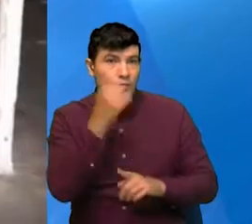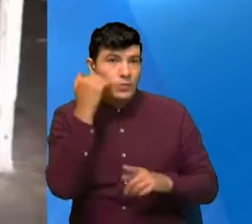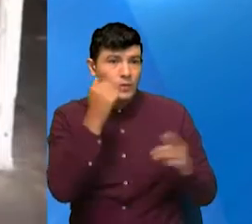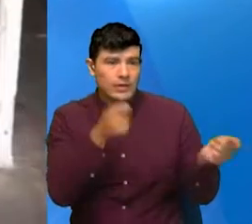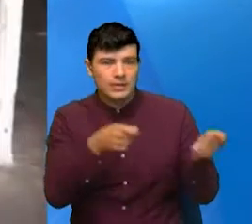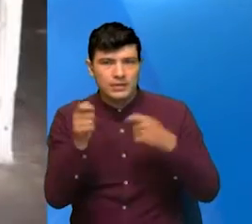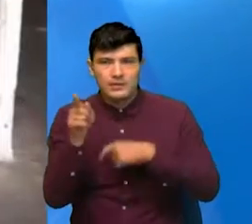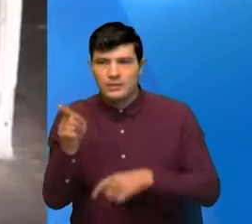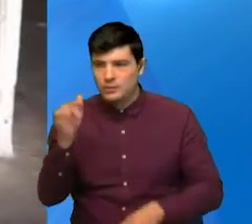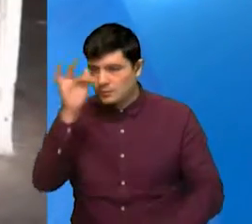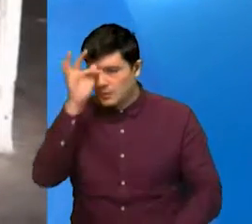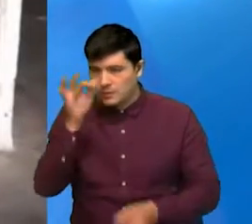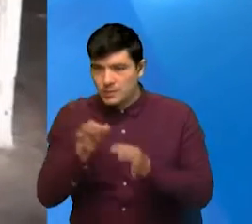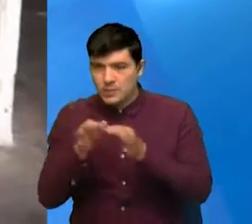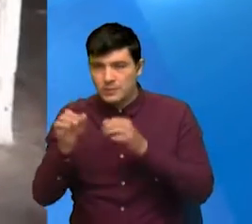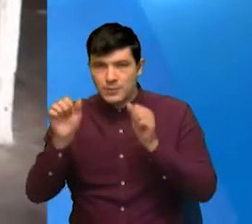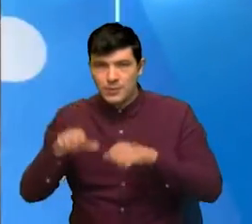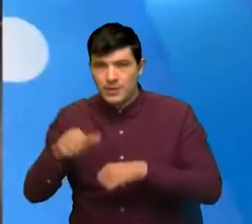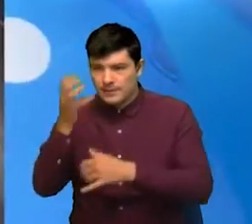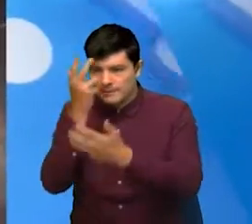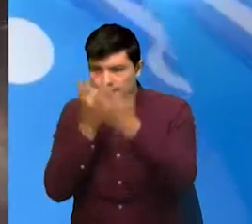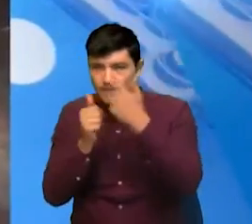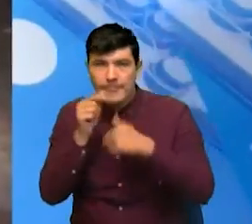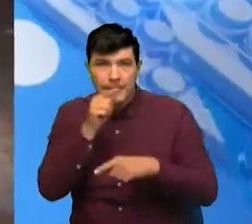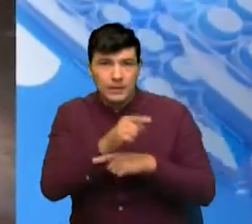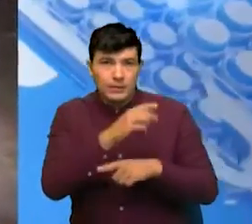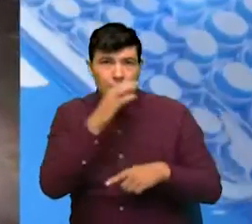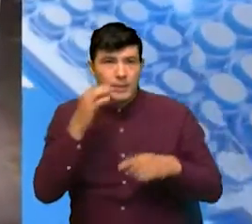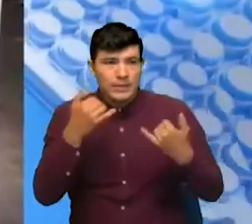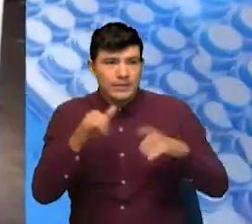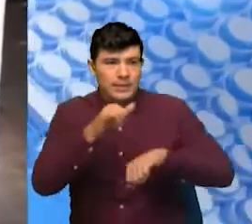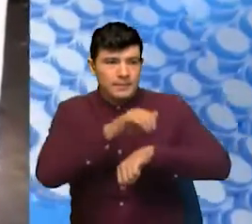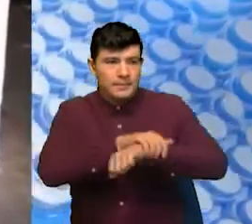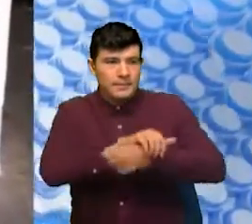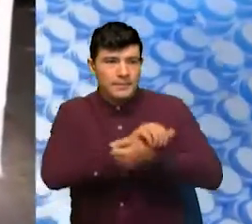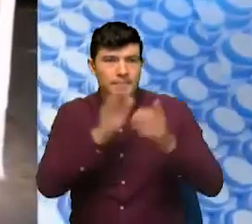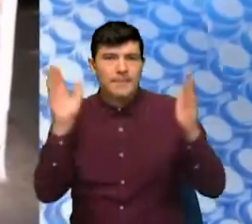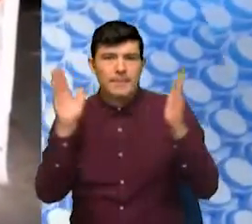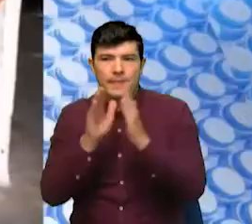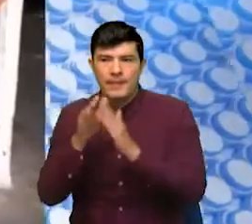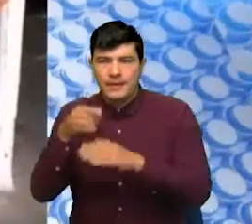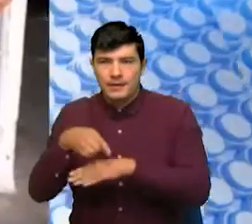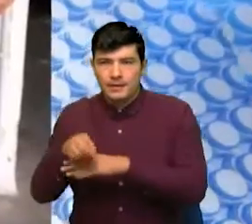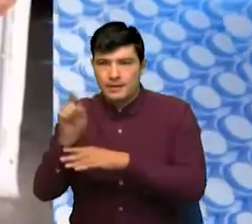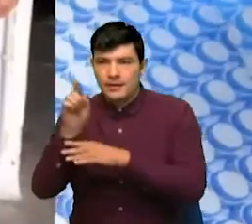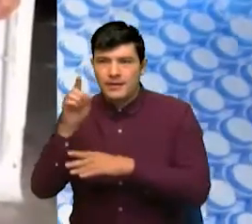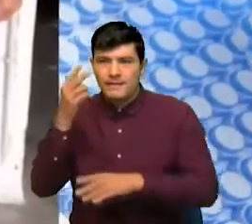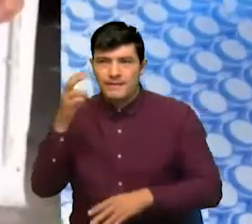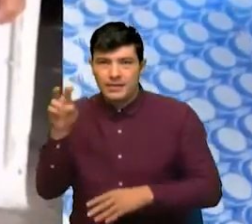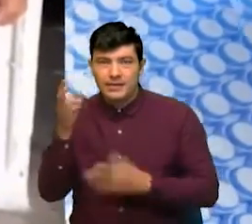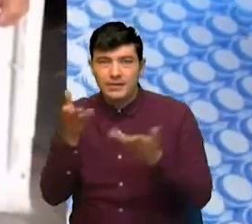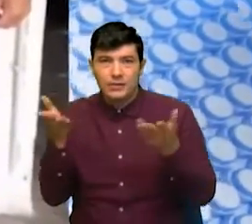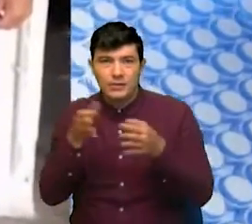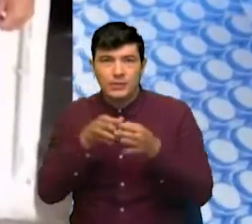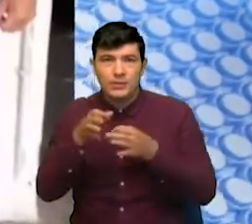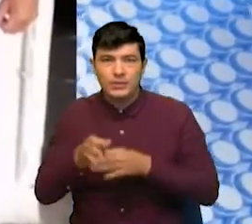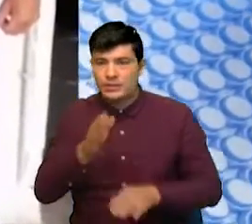al hospital municipal para su valoración. El hombre fue capturado y dejado a disposición de la fiscalía en San